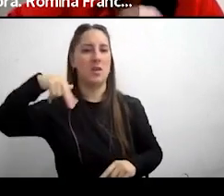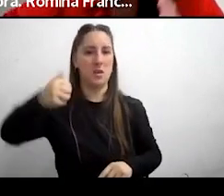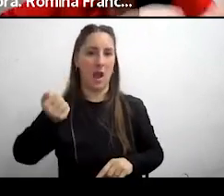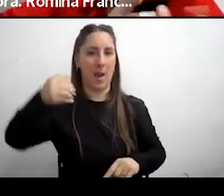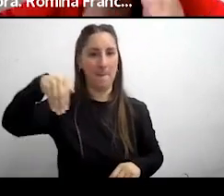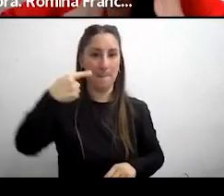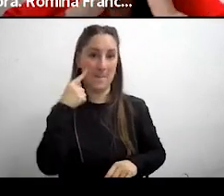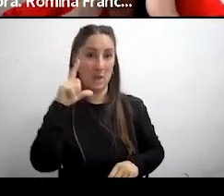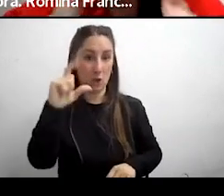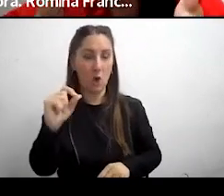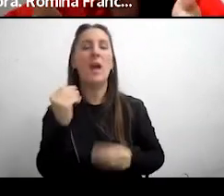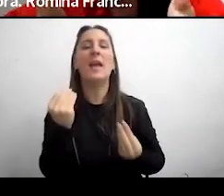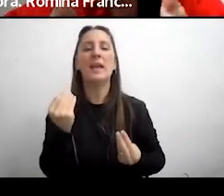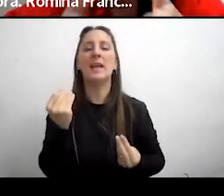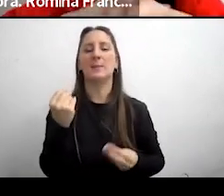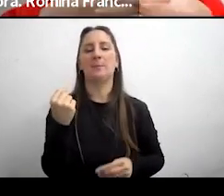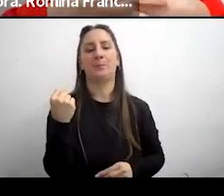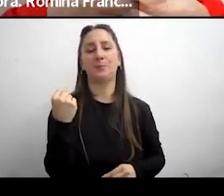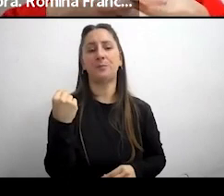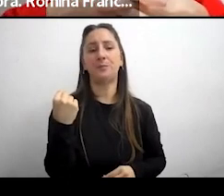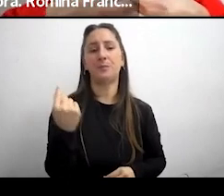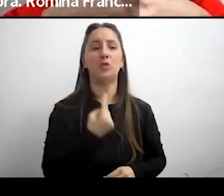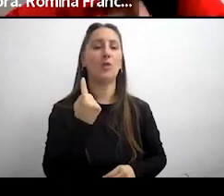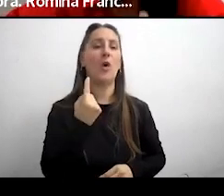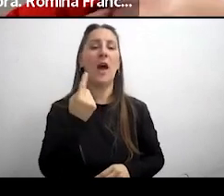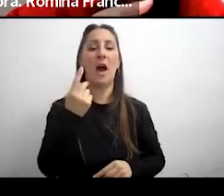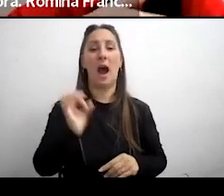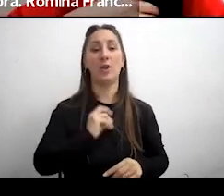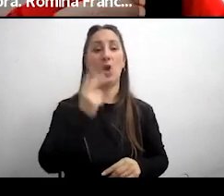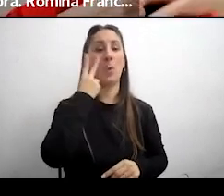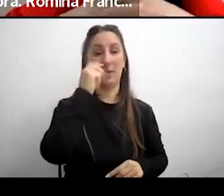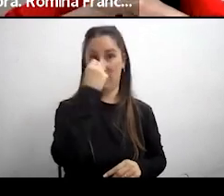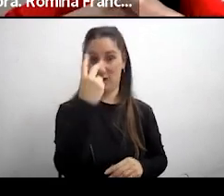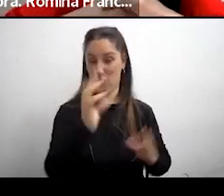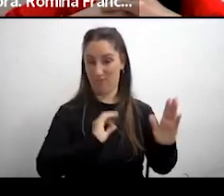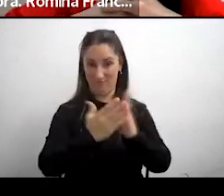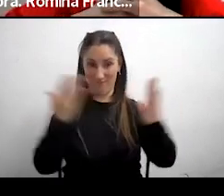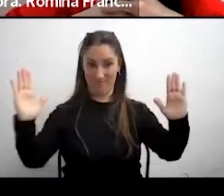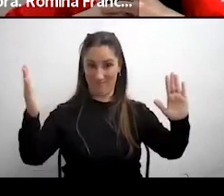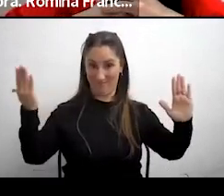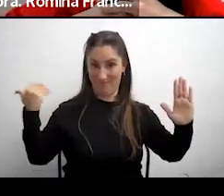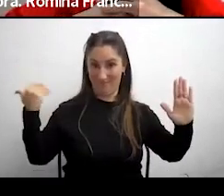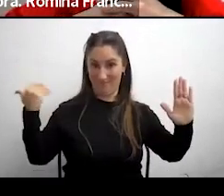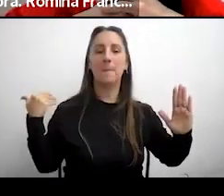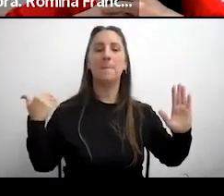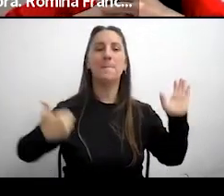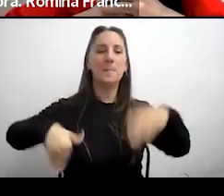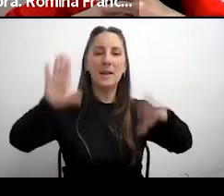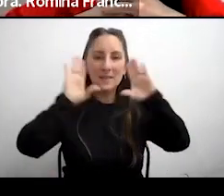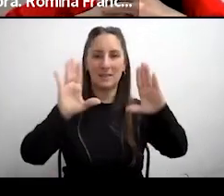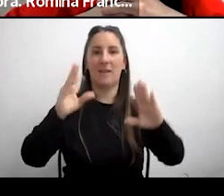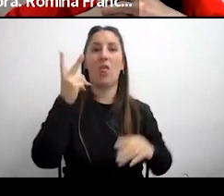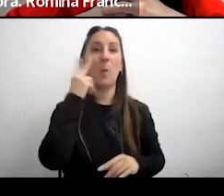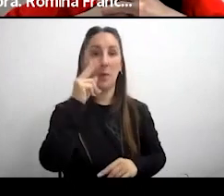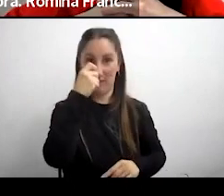es reconocer un poco, o sea, nosotros ahora vamos a estar trabajando en el 2022, y vieron que estamos trabajando básicamente con lo del